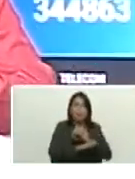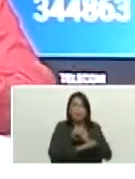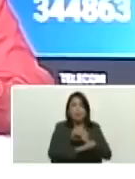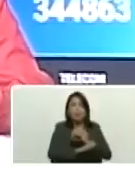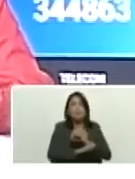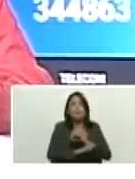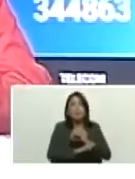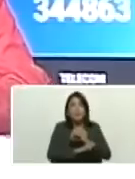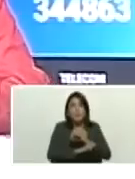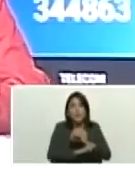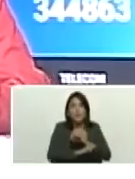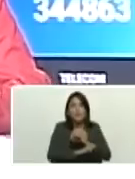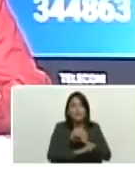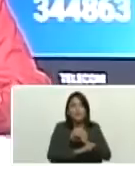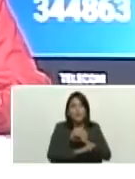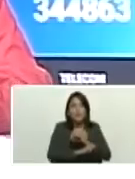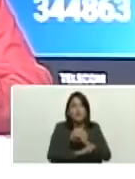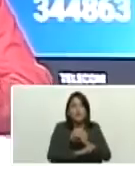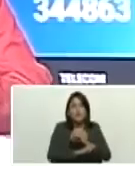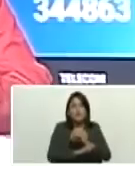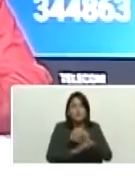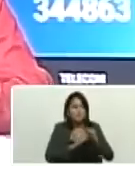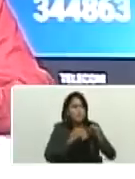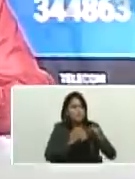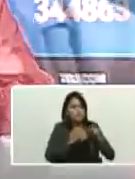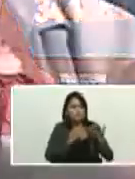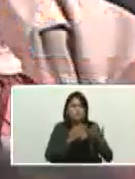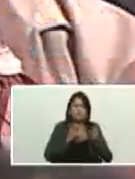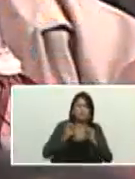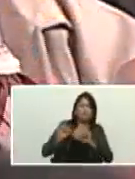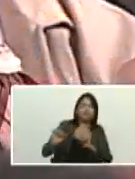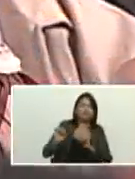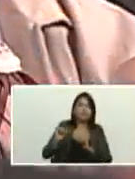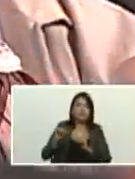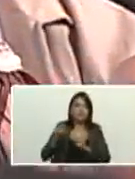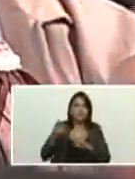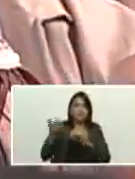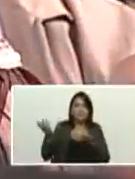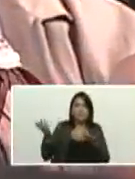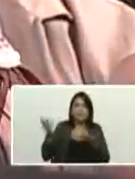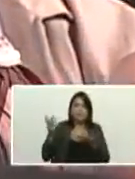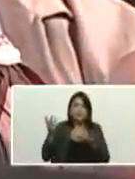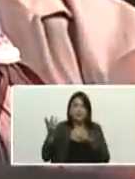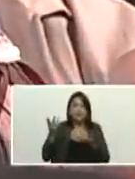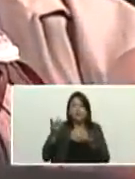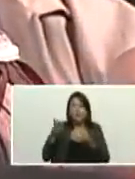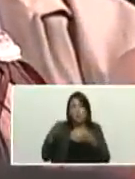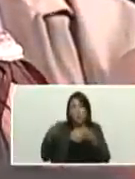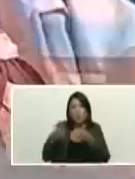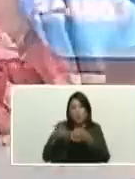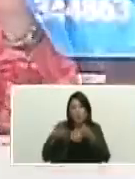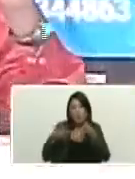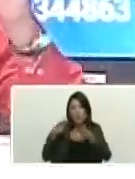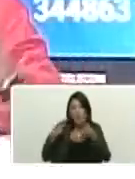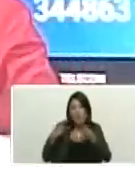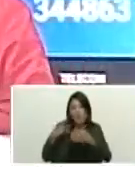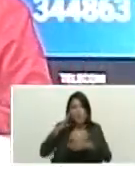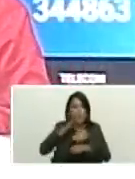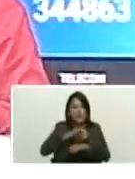Es el periodo de las rebeliones antineoliberales, antiimperialistas, populares y